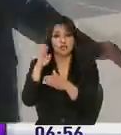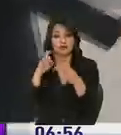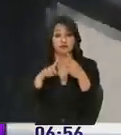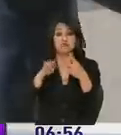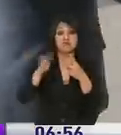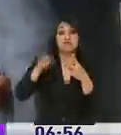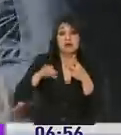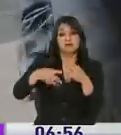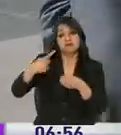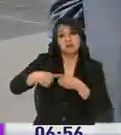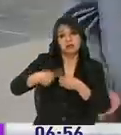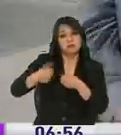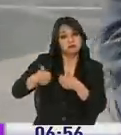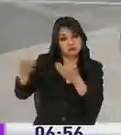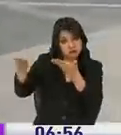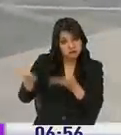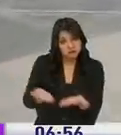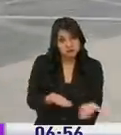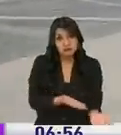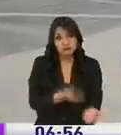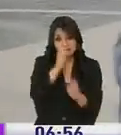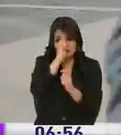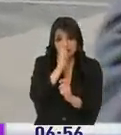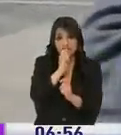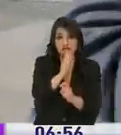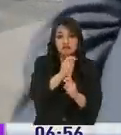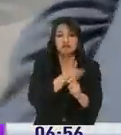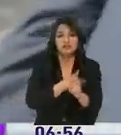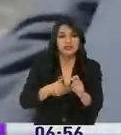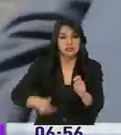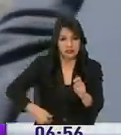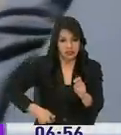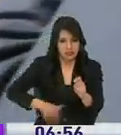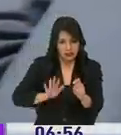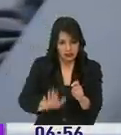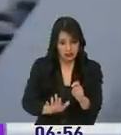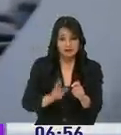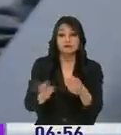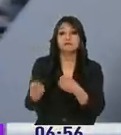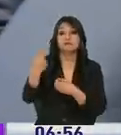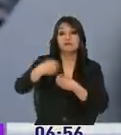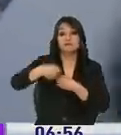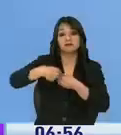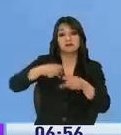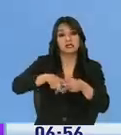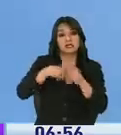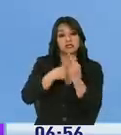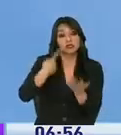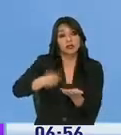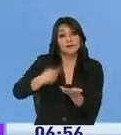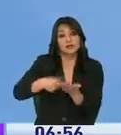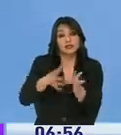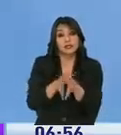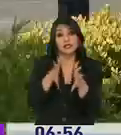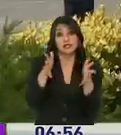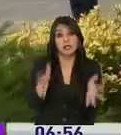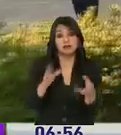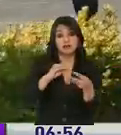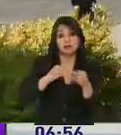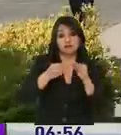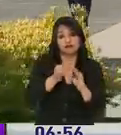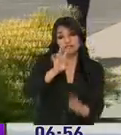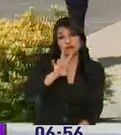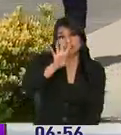participará en el acto de bienvenida en honor a los jefes de Estado y participará del inicio del debate general del periodo 74